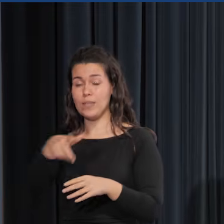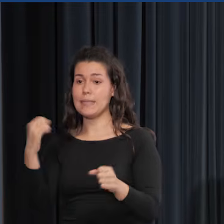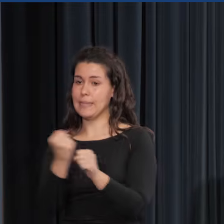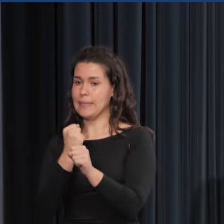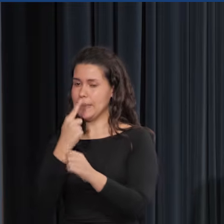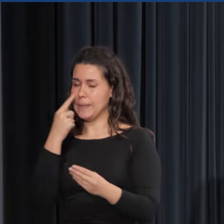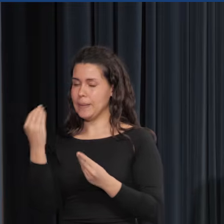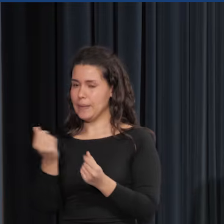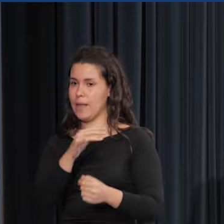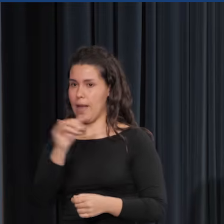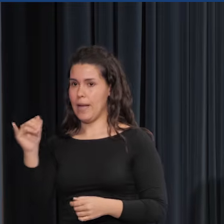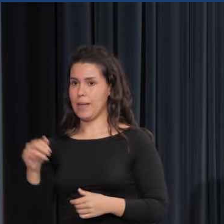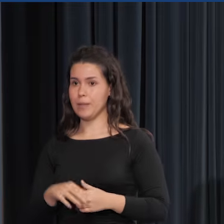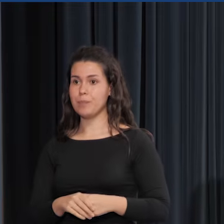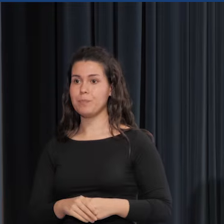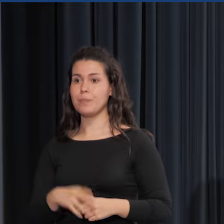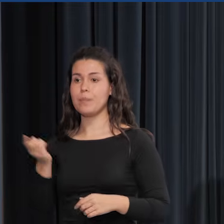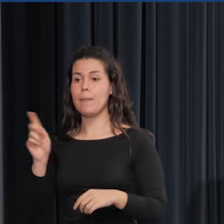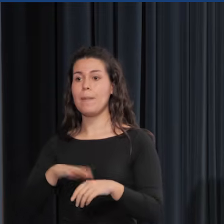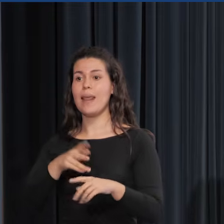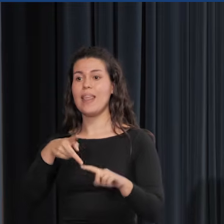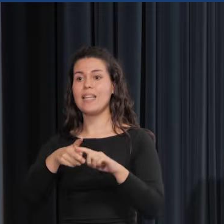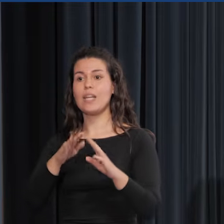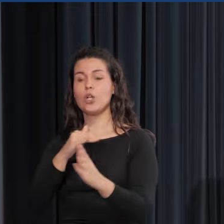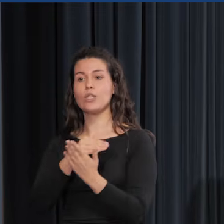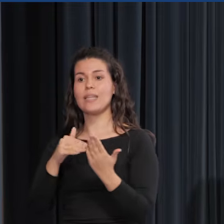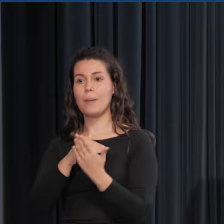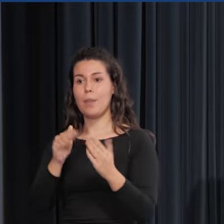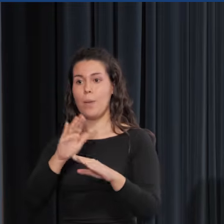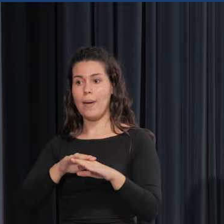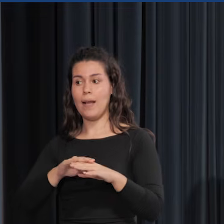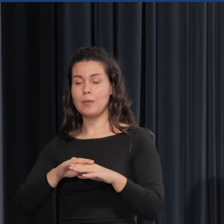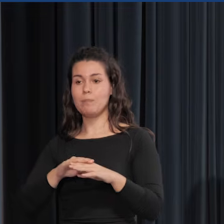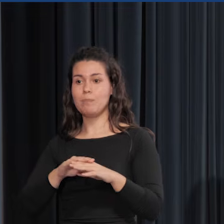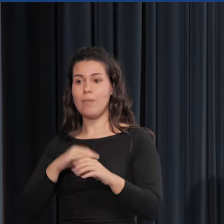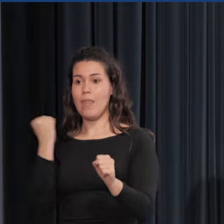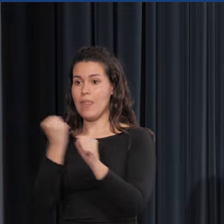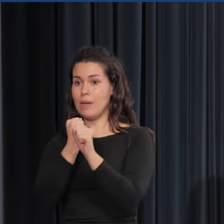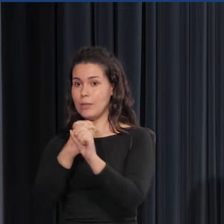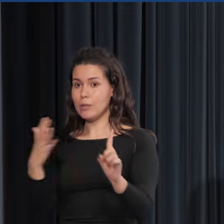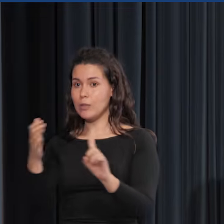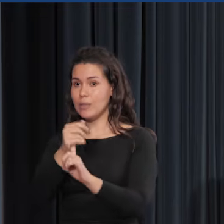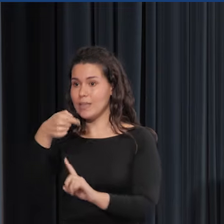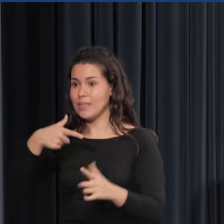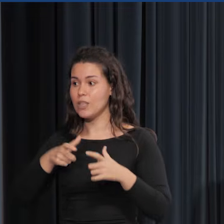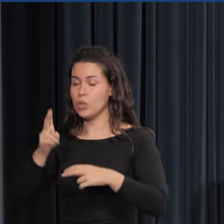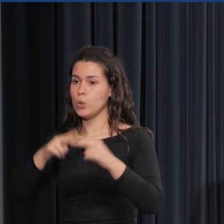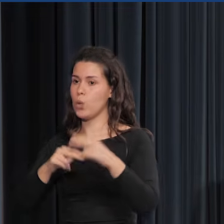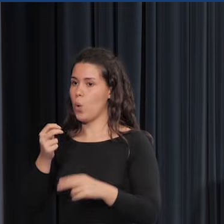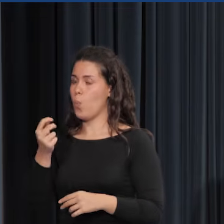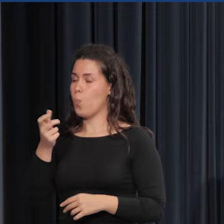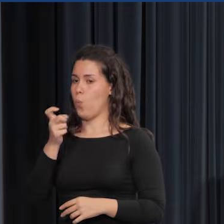cierta reticencia de los técnicos intermedios para incorporarse, para buscar su salida profesional en el sector de la construcción.